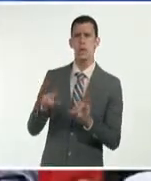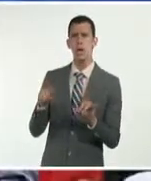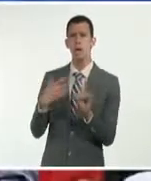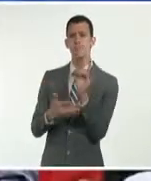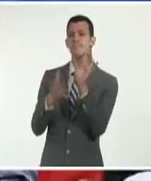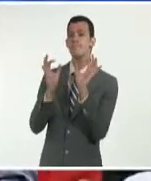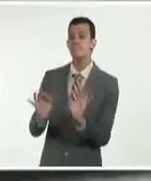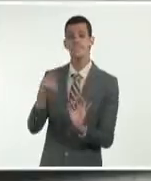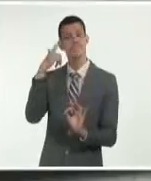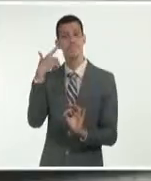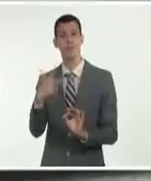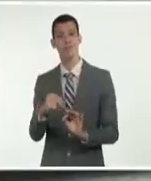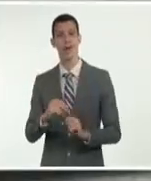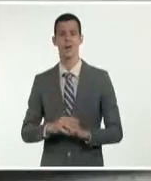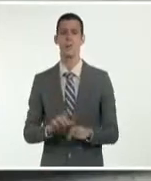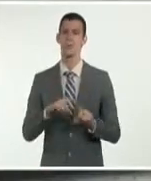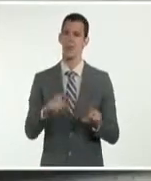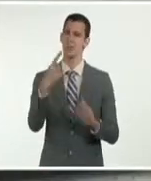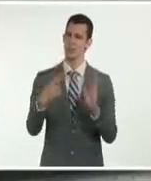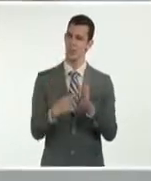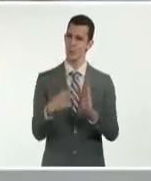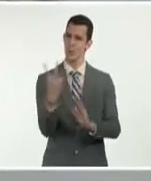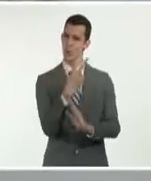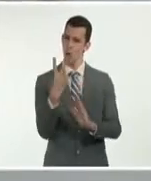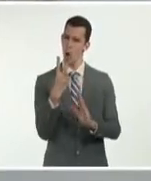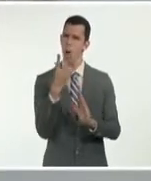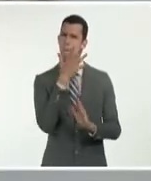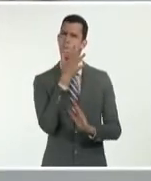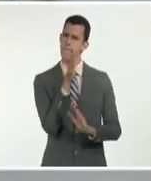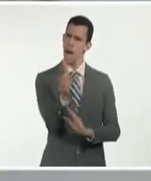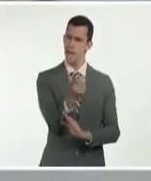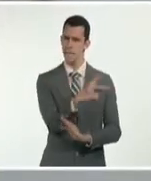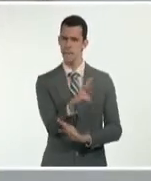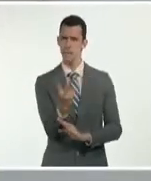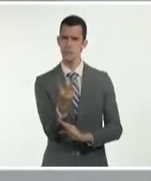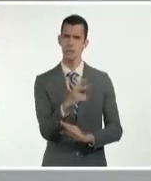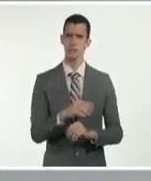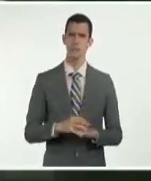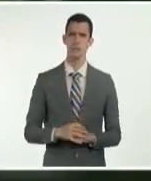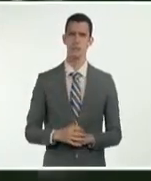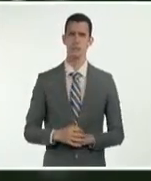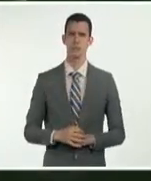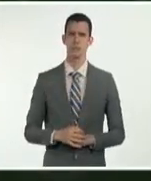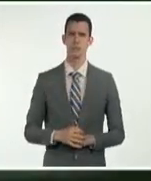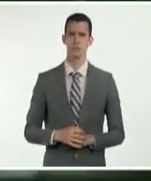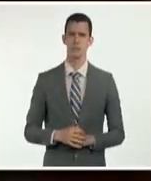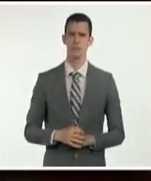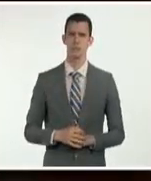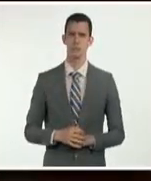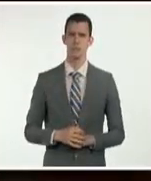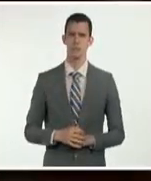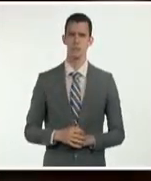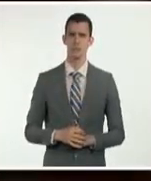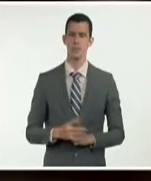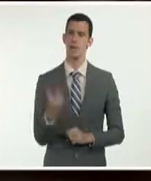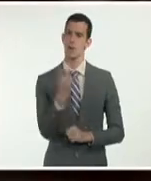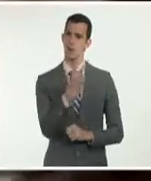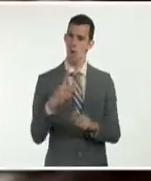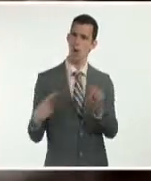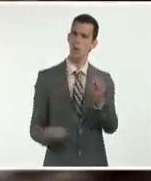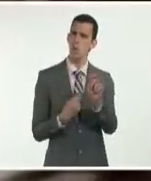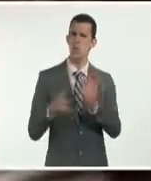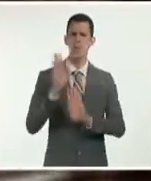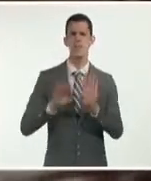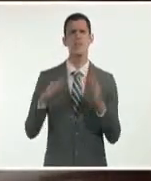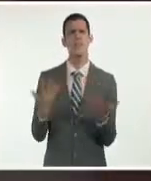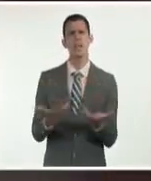día y mes en que vieron la luz. Fueron guerreros a los que Cuba unió a través del tiempo. En ella se forjaron